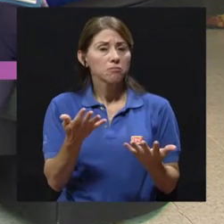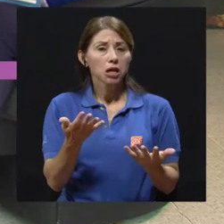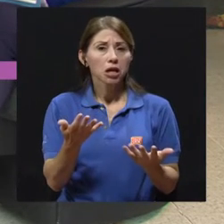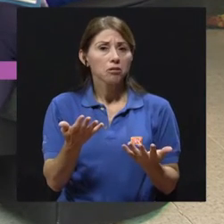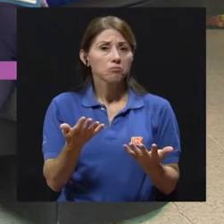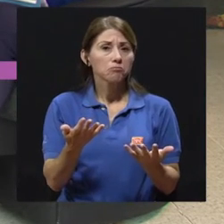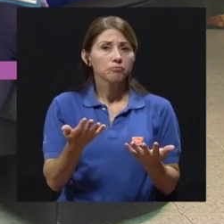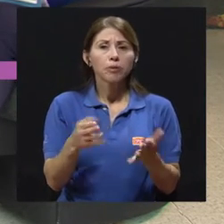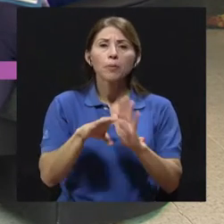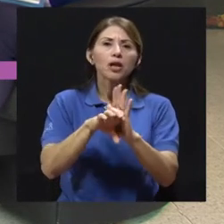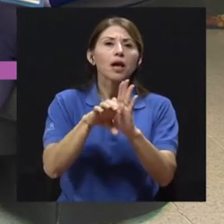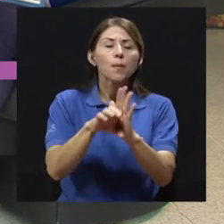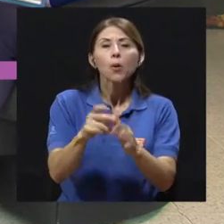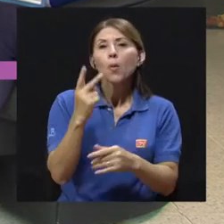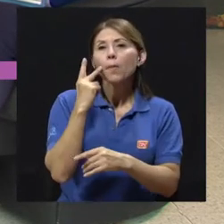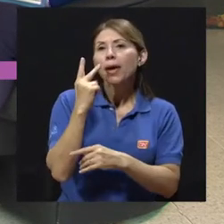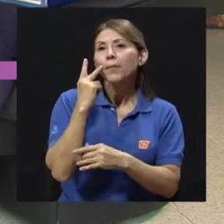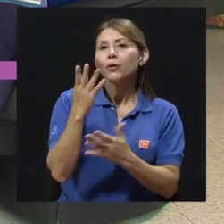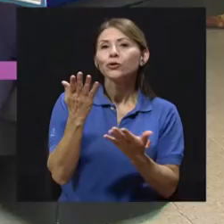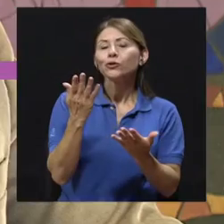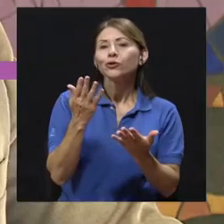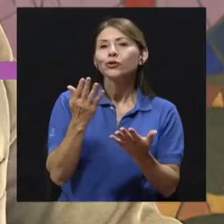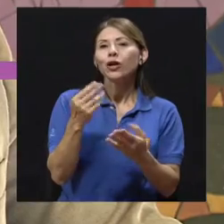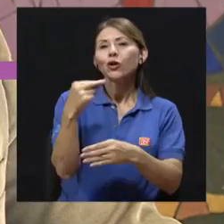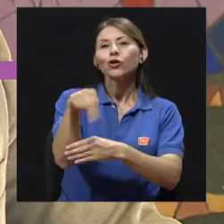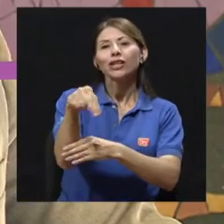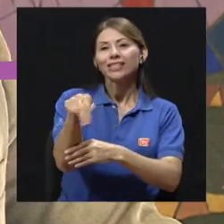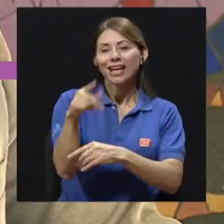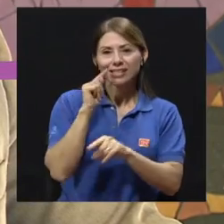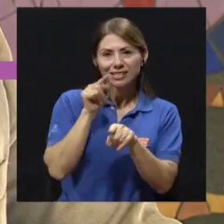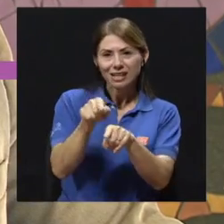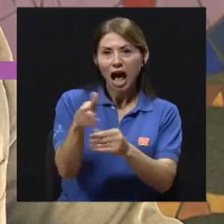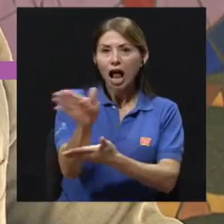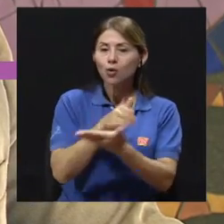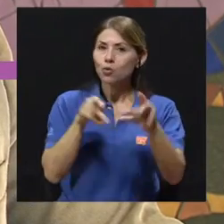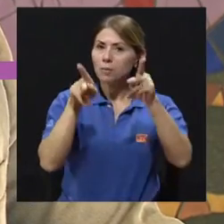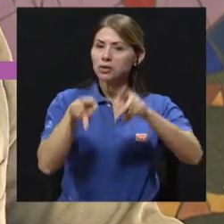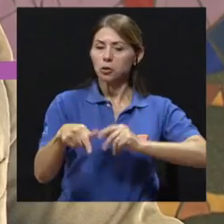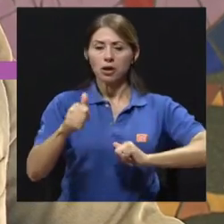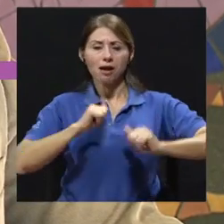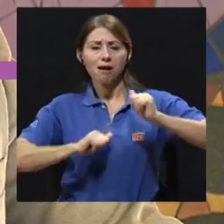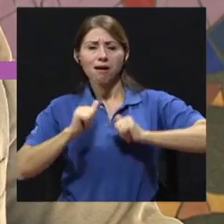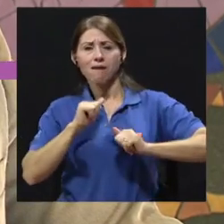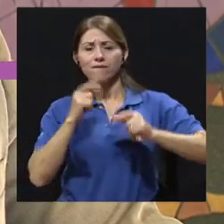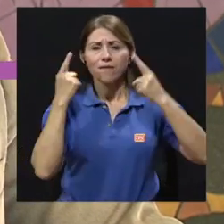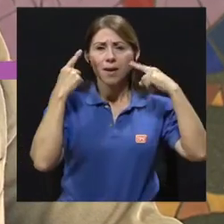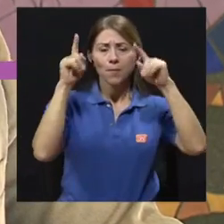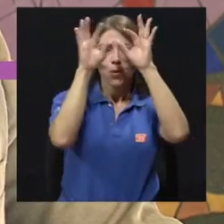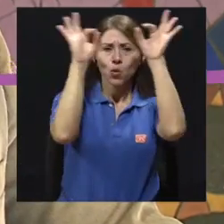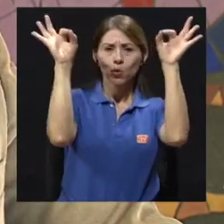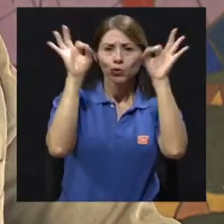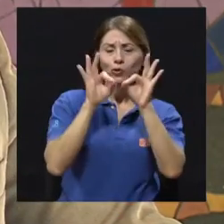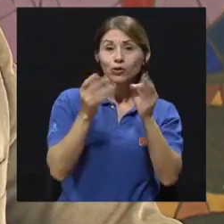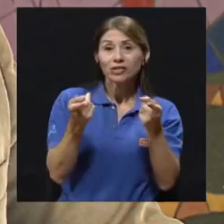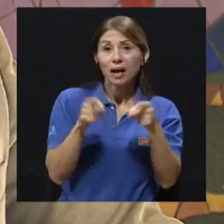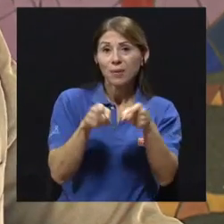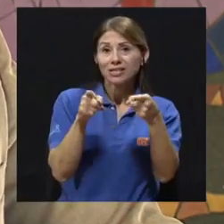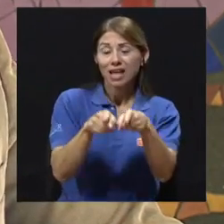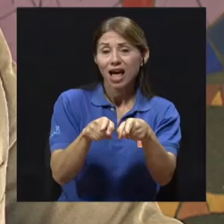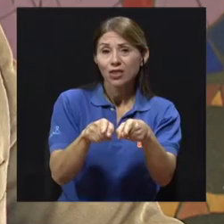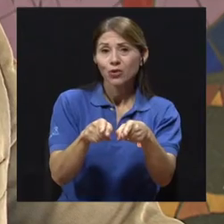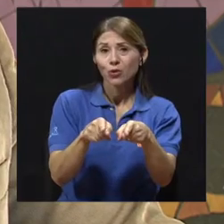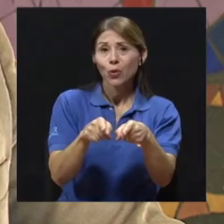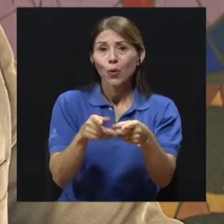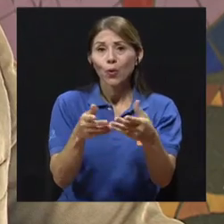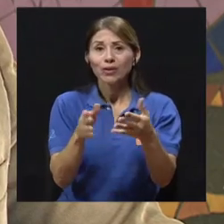que salga alguna noticia de algún famoso que está pasando un mal momento a raíz de las drogas, como para